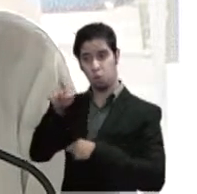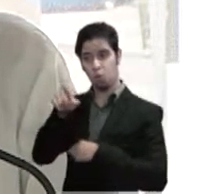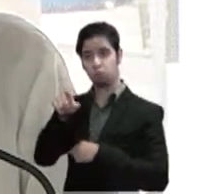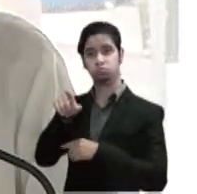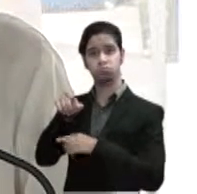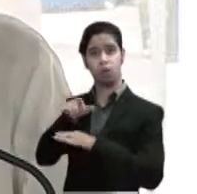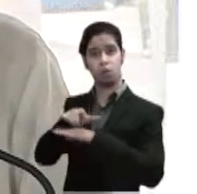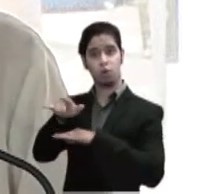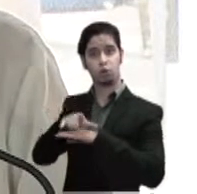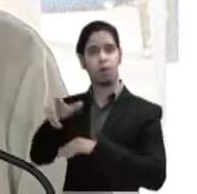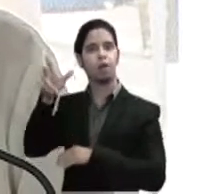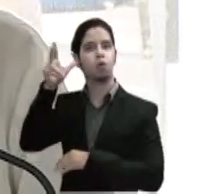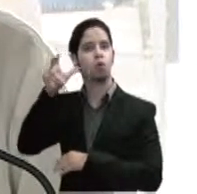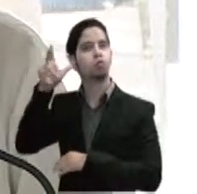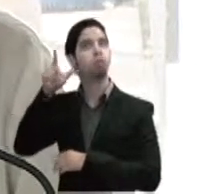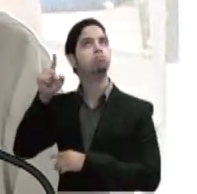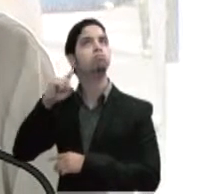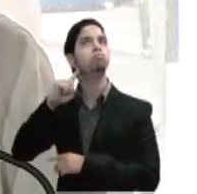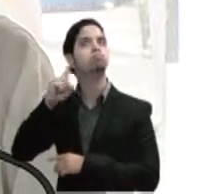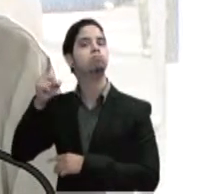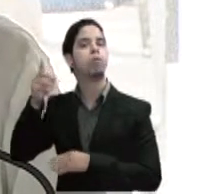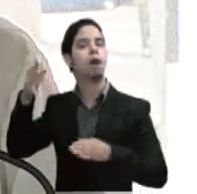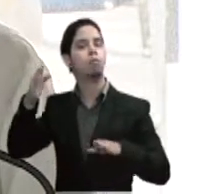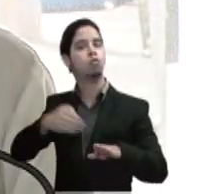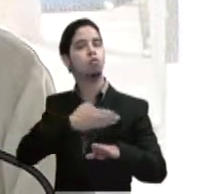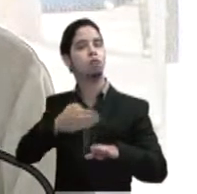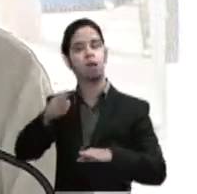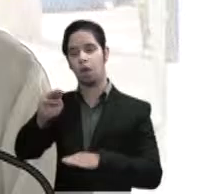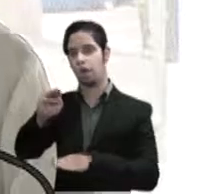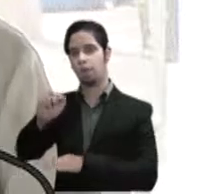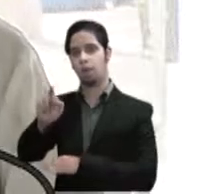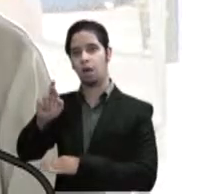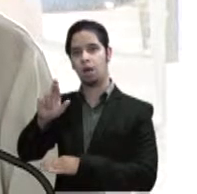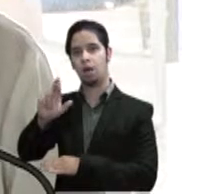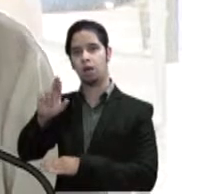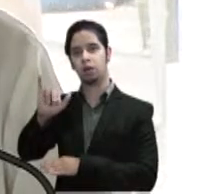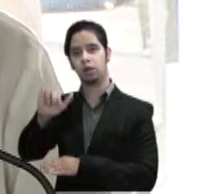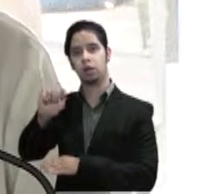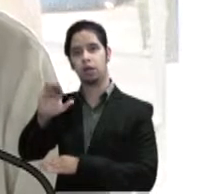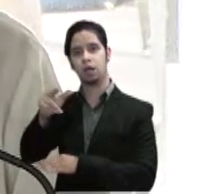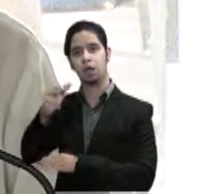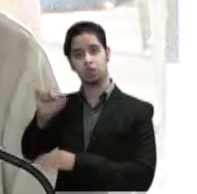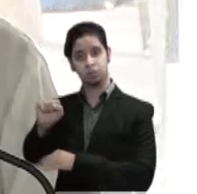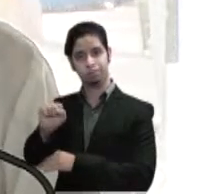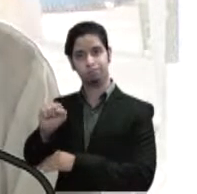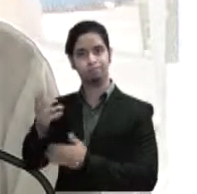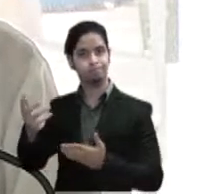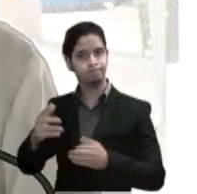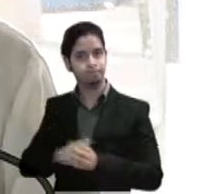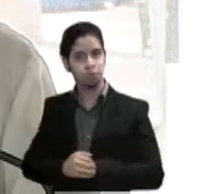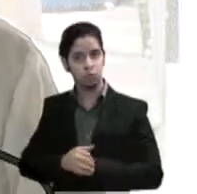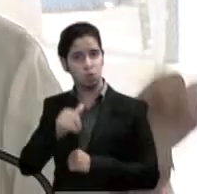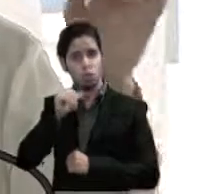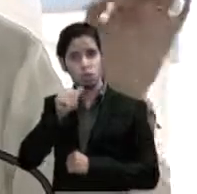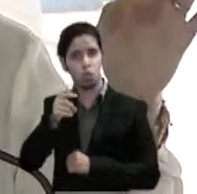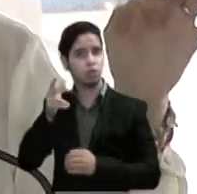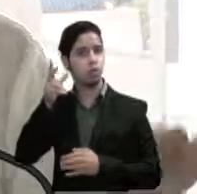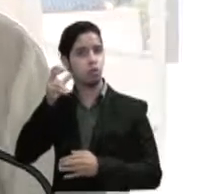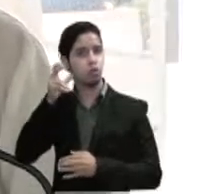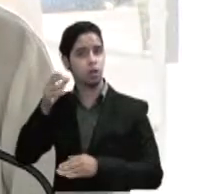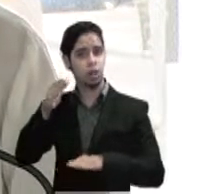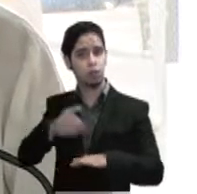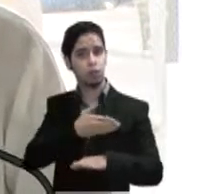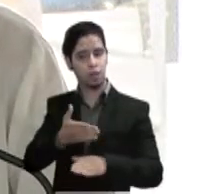tocar en la música de los altavoces y no oigo la bomba y la plena puertorriqueña. Le tengo que decir que se me